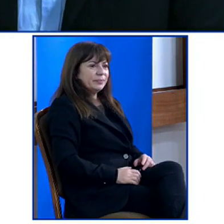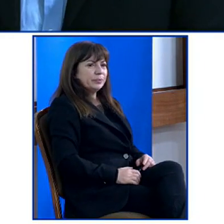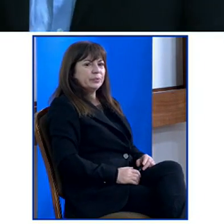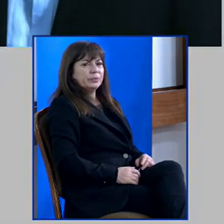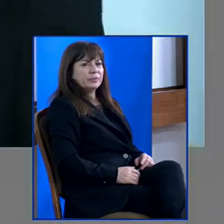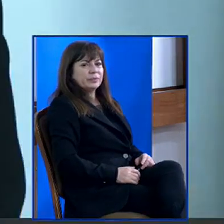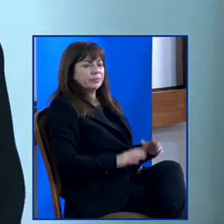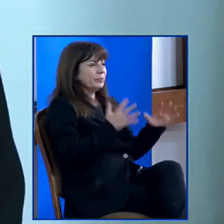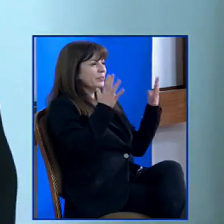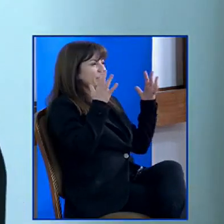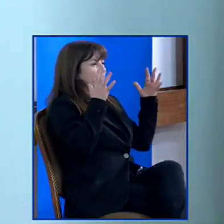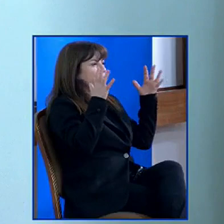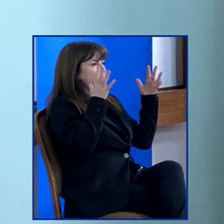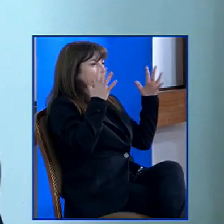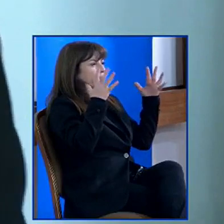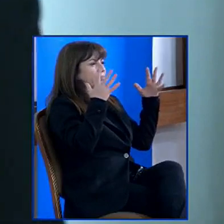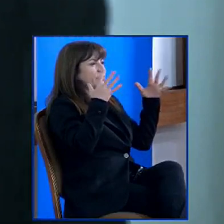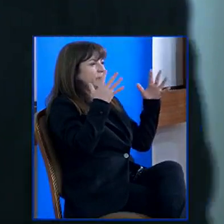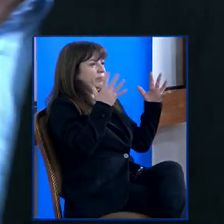atención.